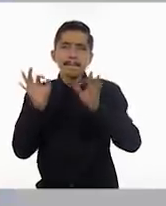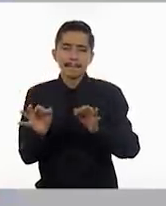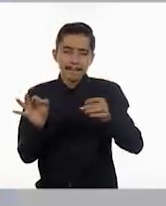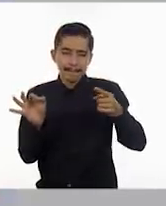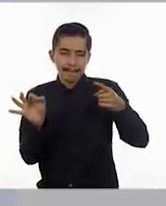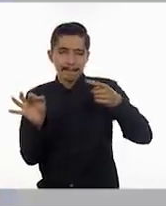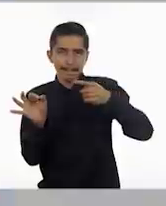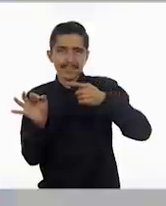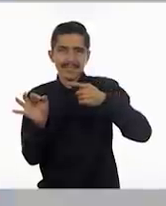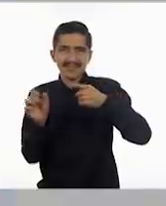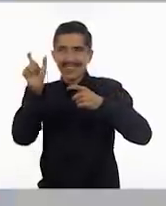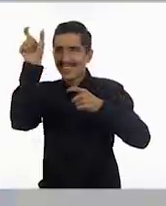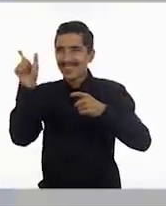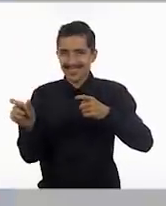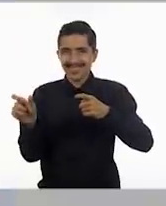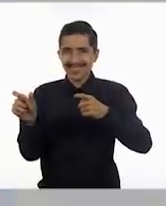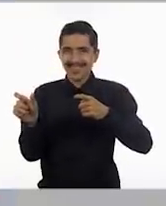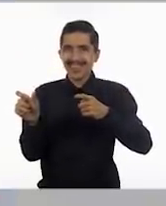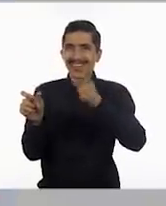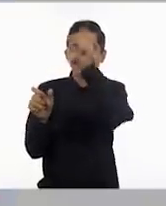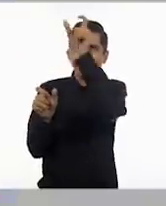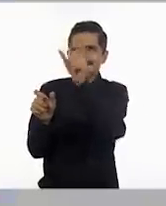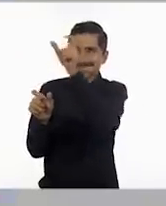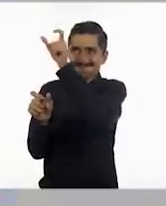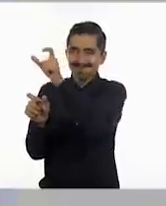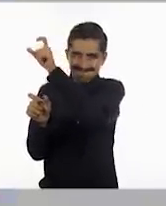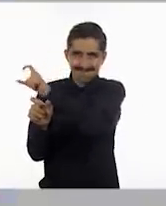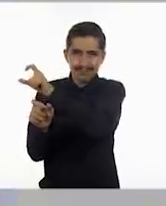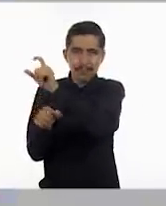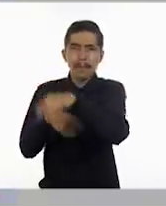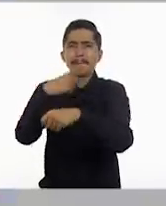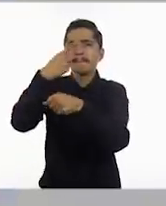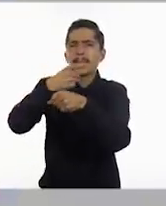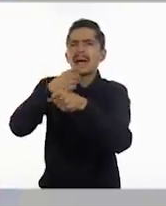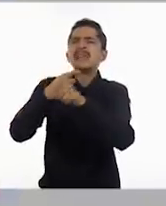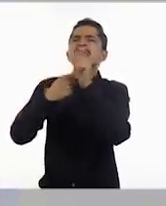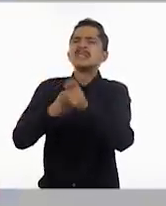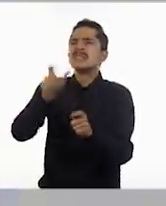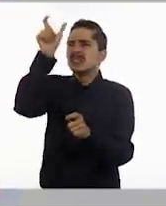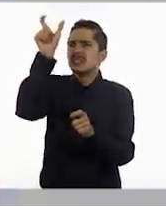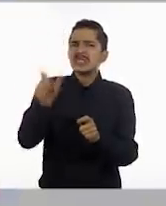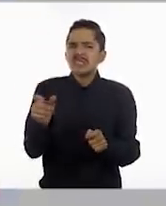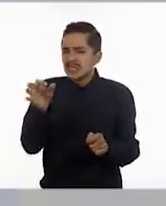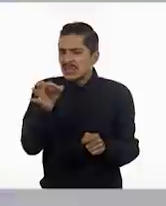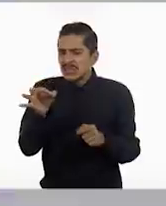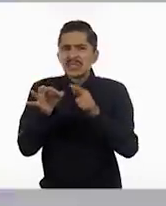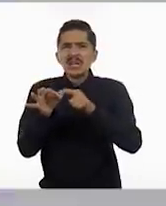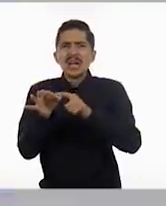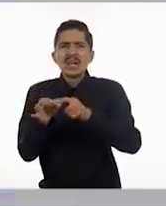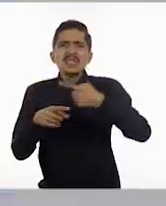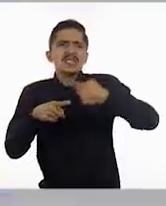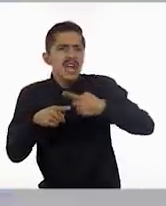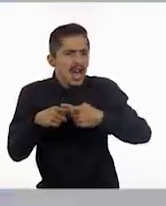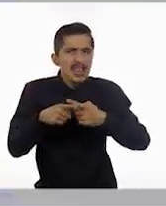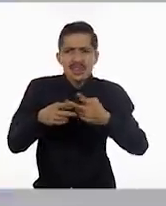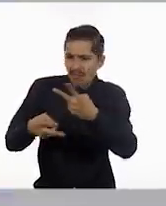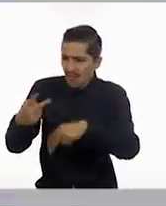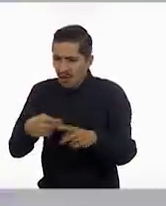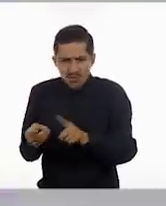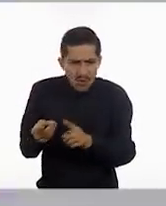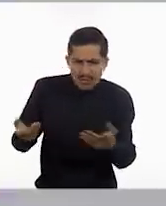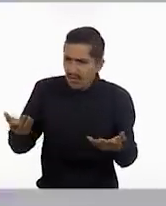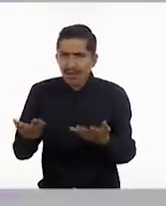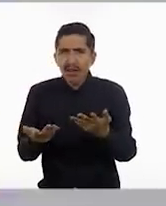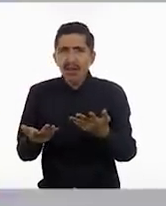espermatozoides. Entonces, en la primera vamos a ver los óvulos. ¿Quién los produce, María? Los